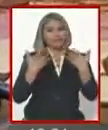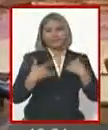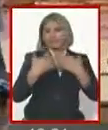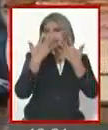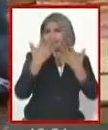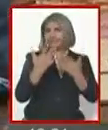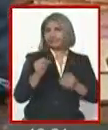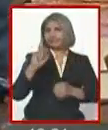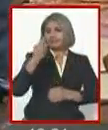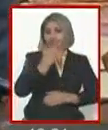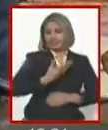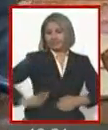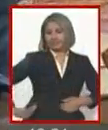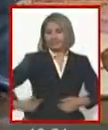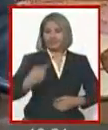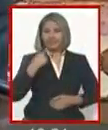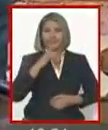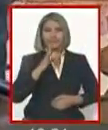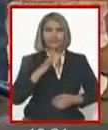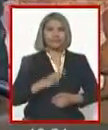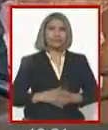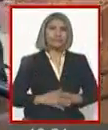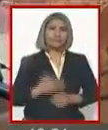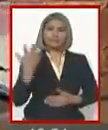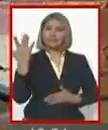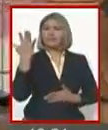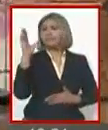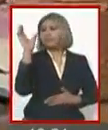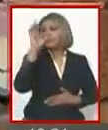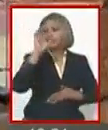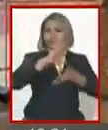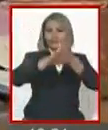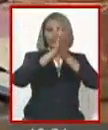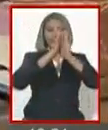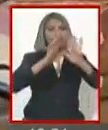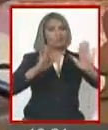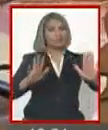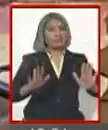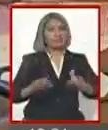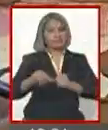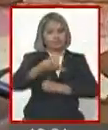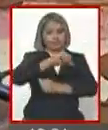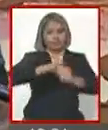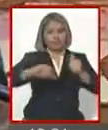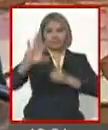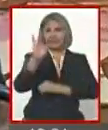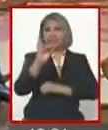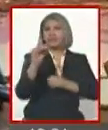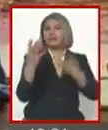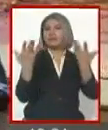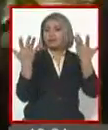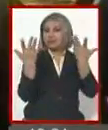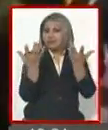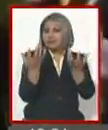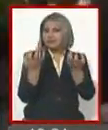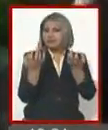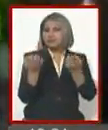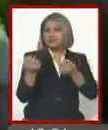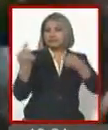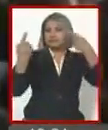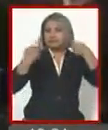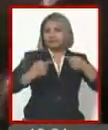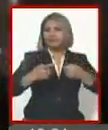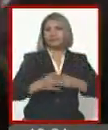del vicepresidente que en vez de buscar la paz entre los bolivianos busca la confrontación